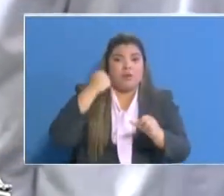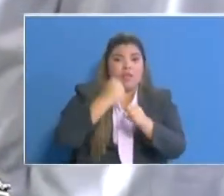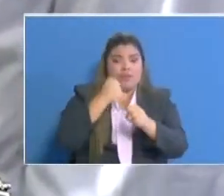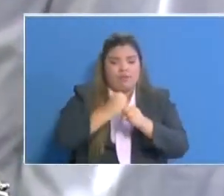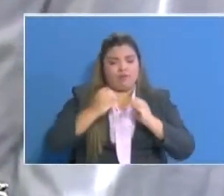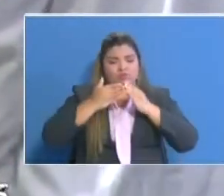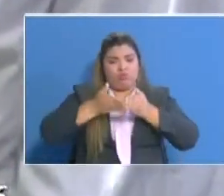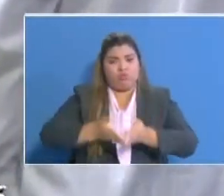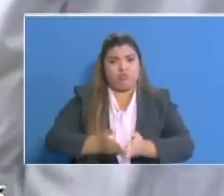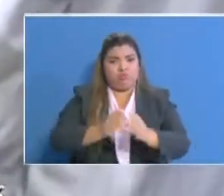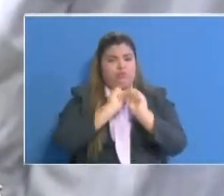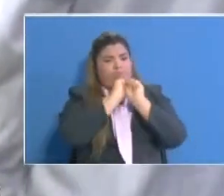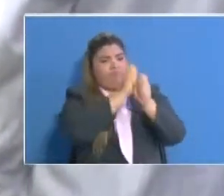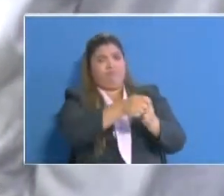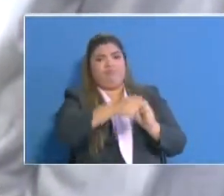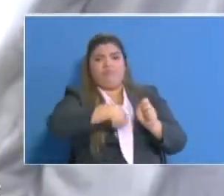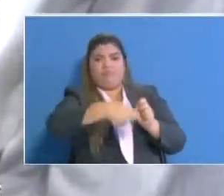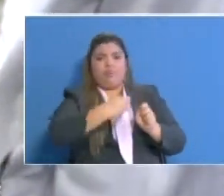mujeres, hombres,